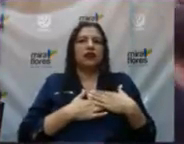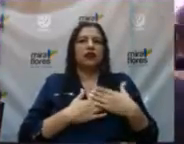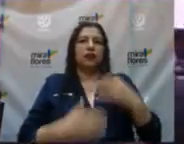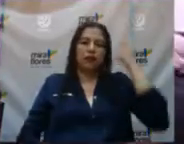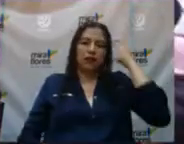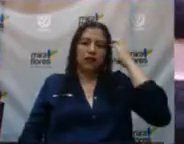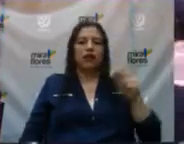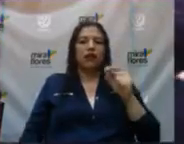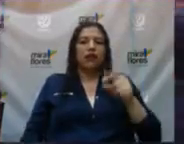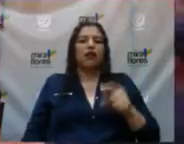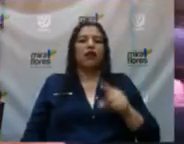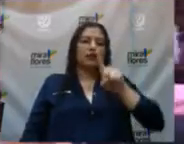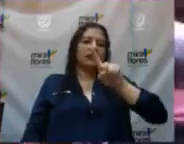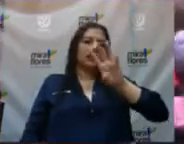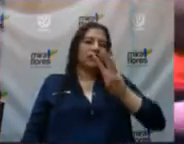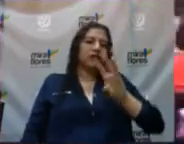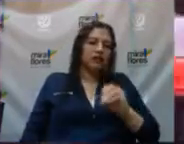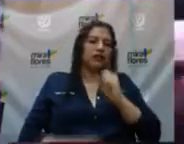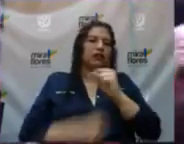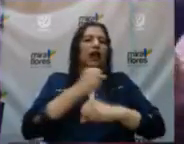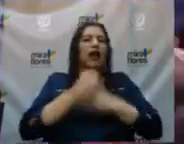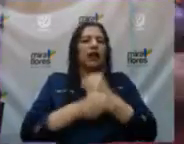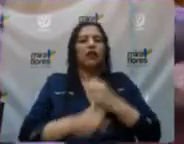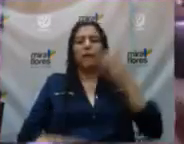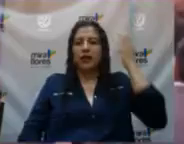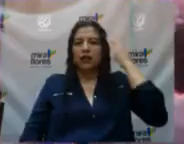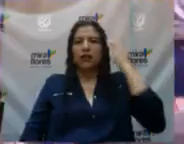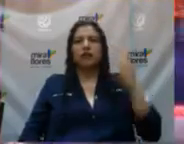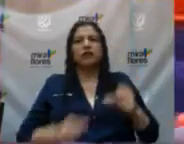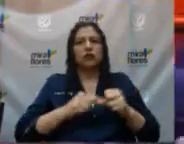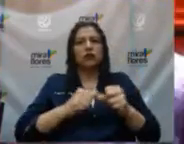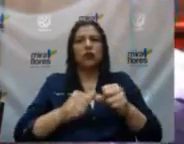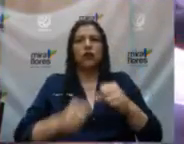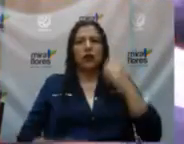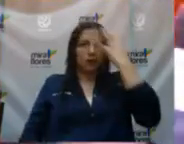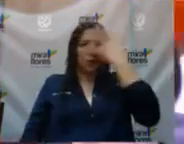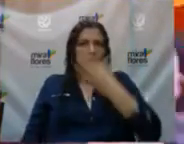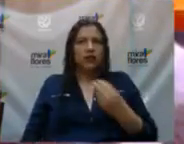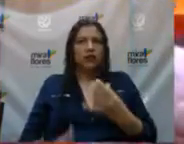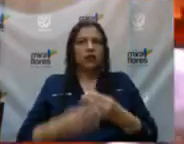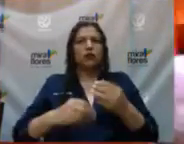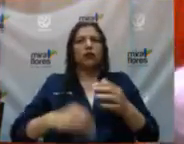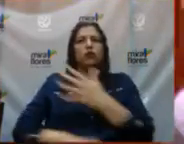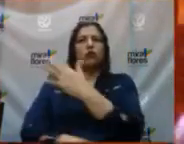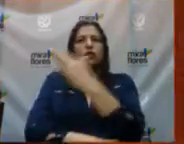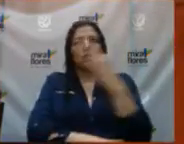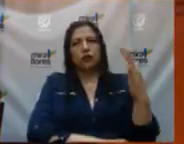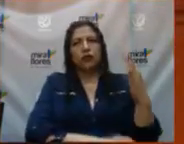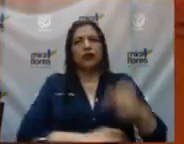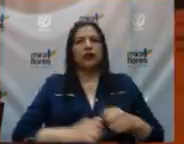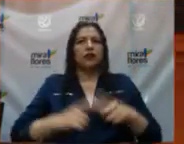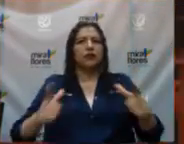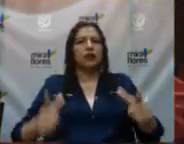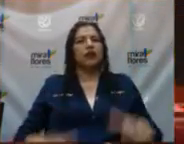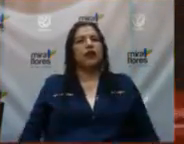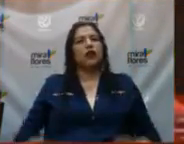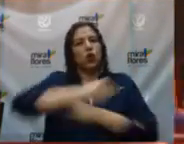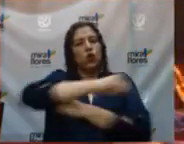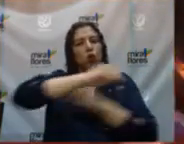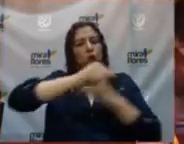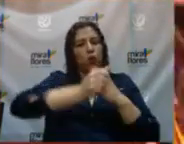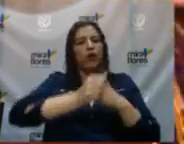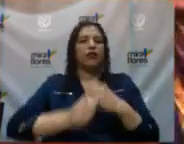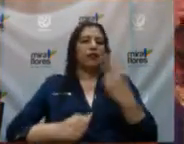Hoy a sus 160 años Miraflores sigue consolidando su belleza con hermosos y verdes parques, con un puente mellizo que facilita el